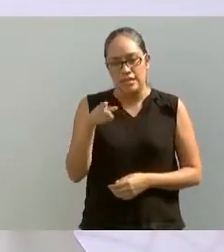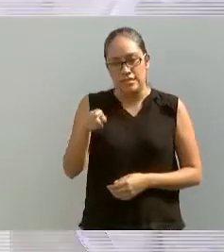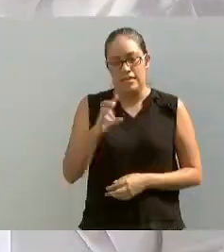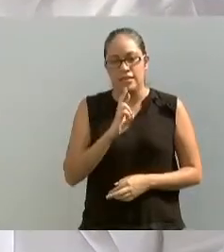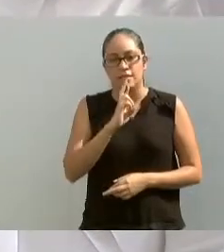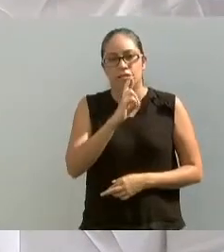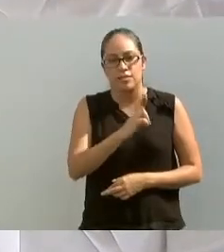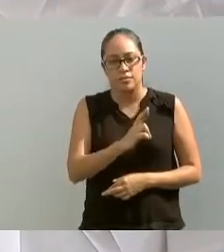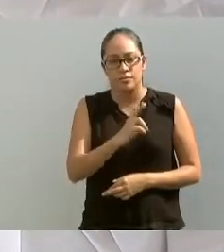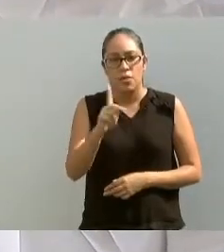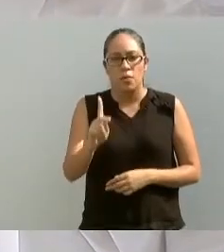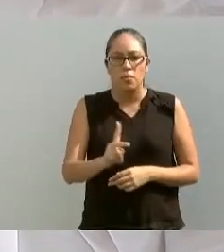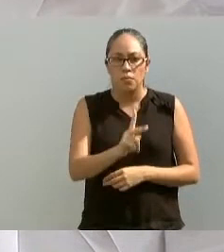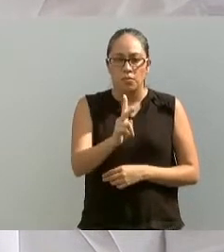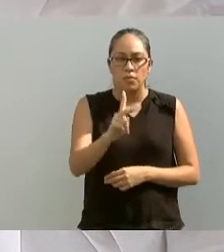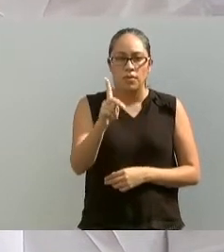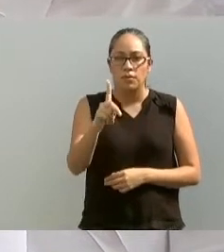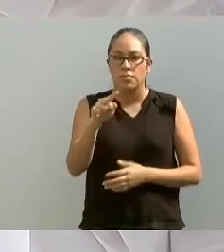tengo